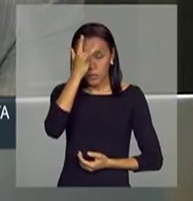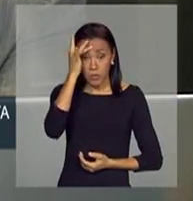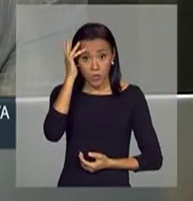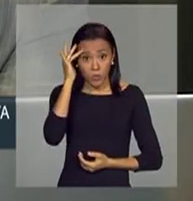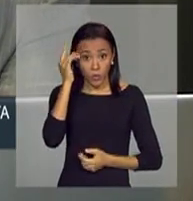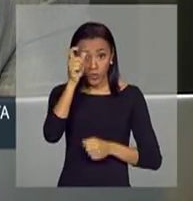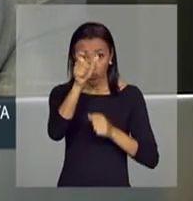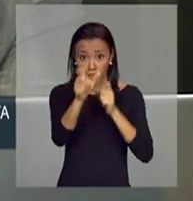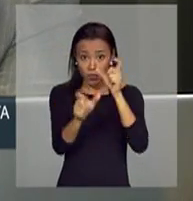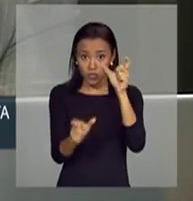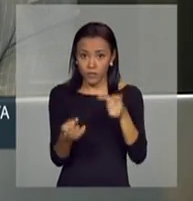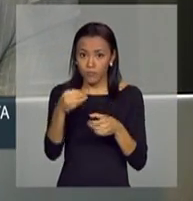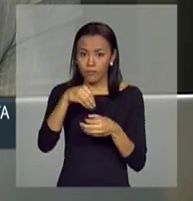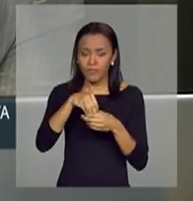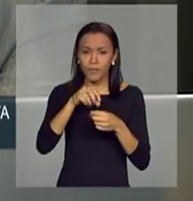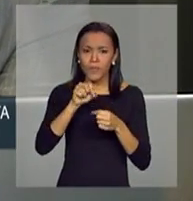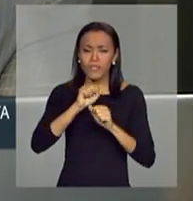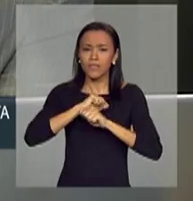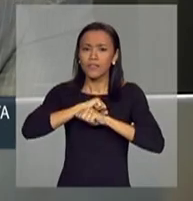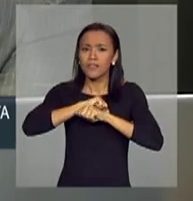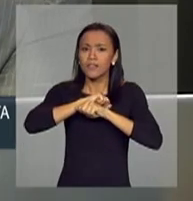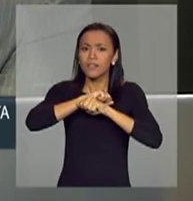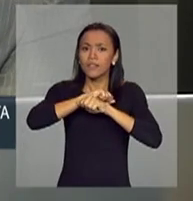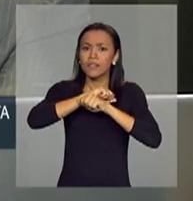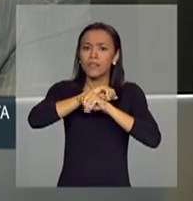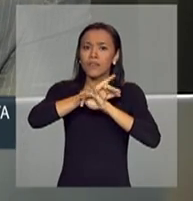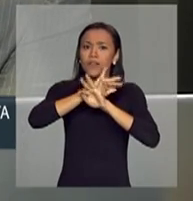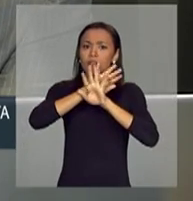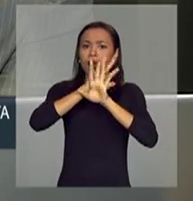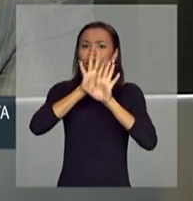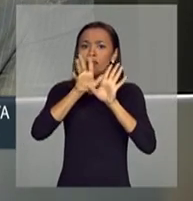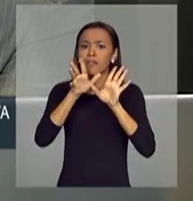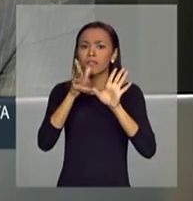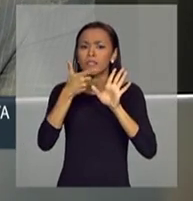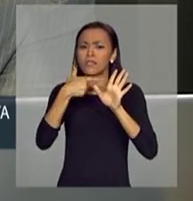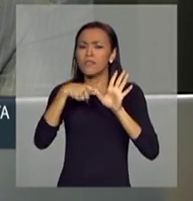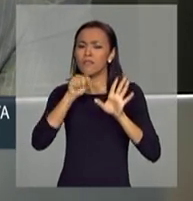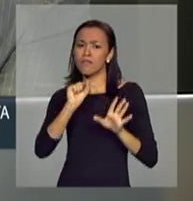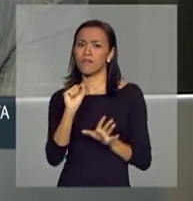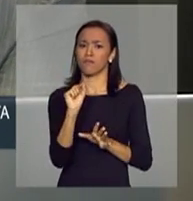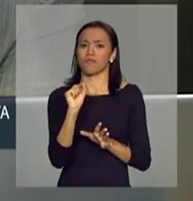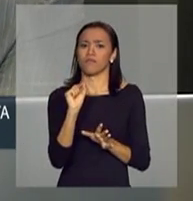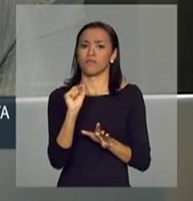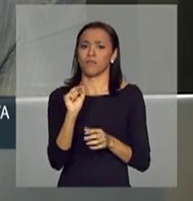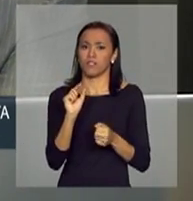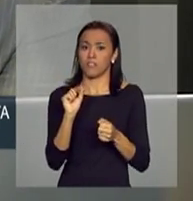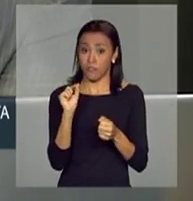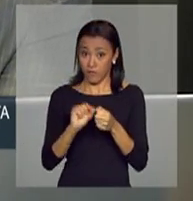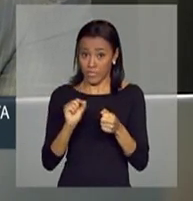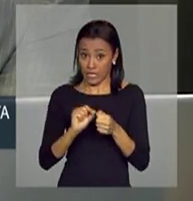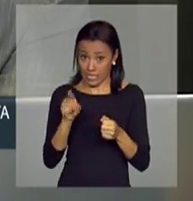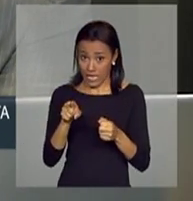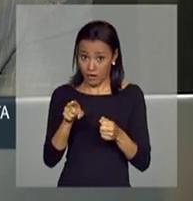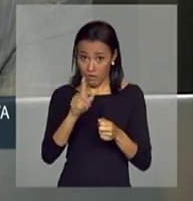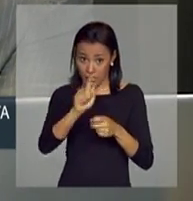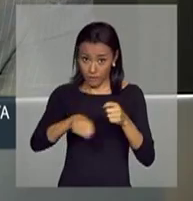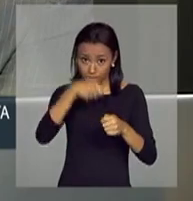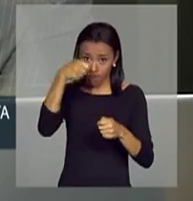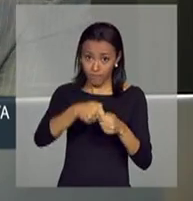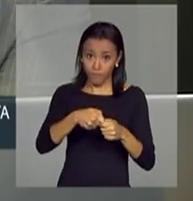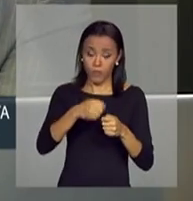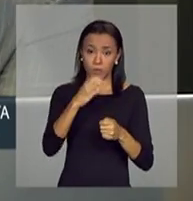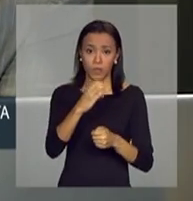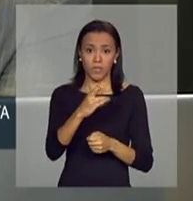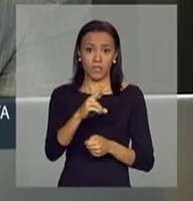instituciones, la respuesta más clara es determinar quiénes fueron efectivamente quienes cometieron actos fuera de la ley